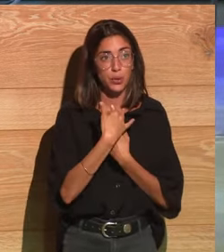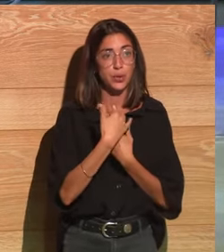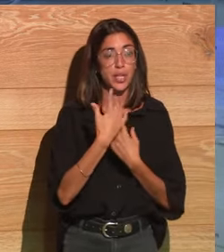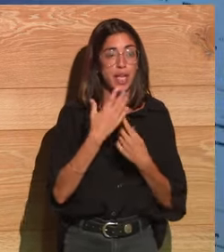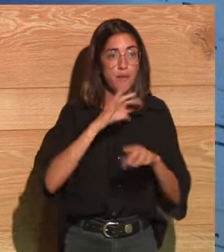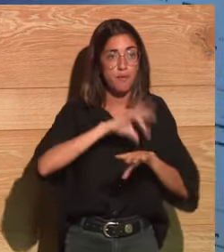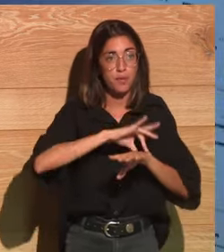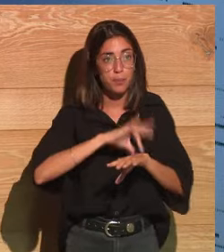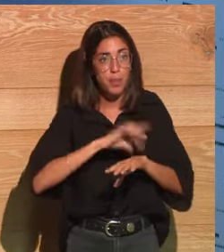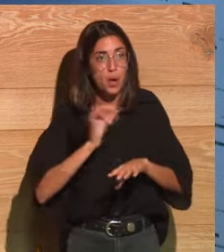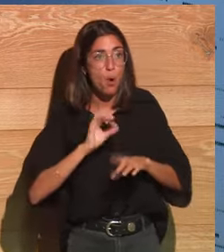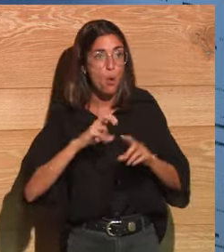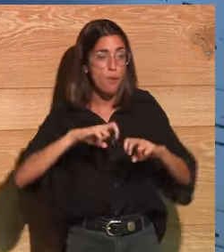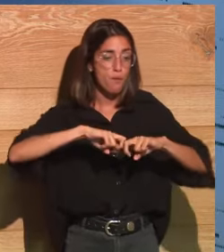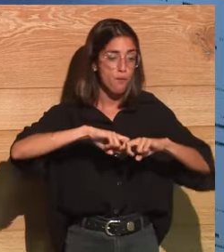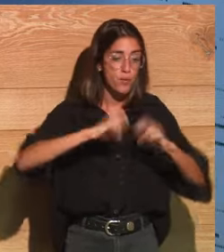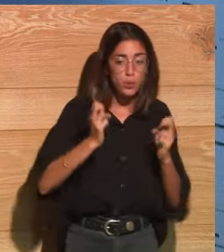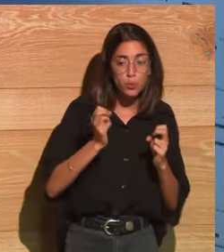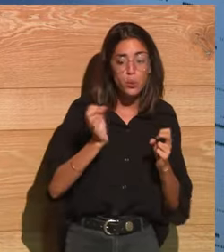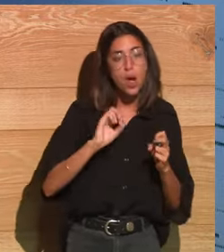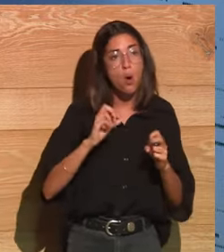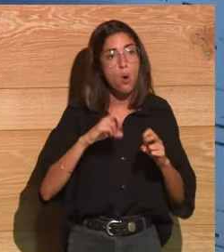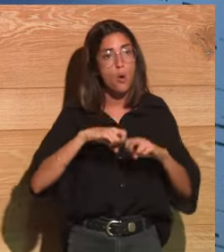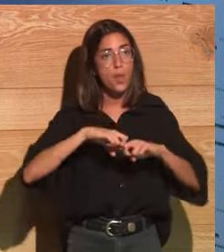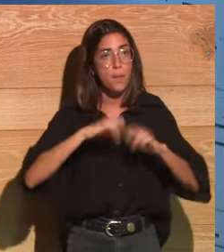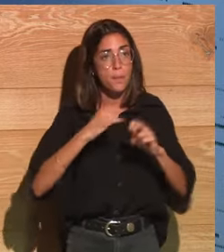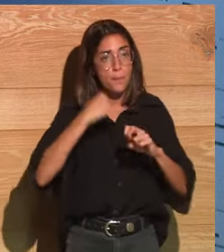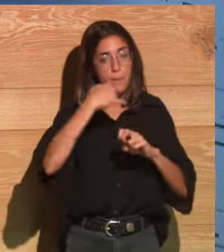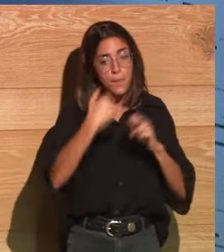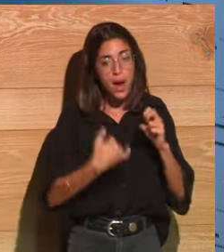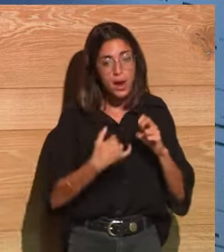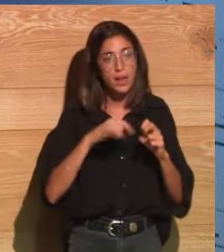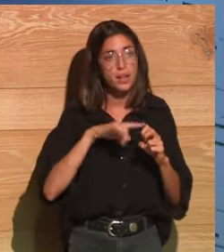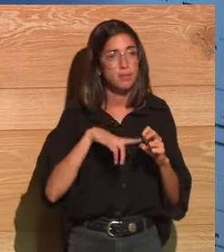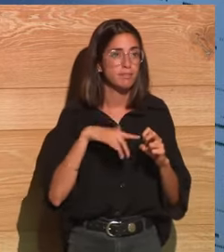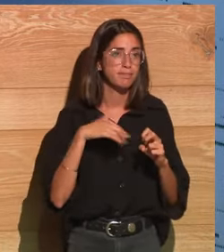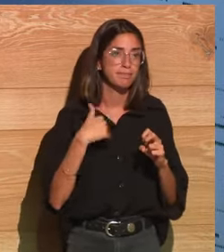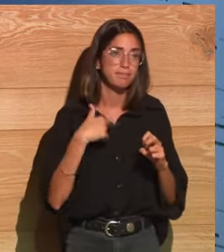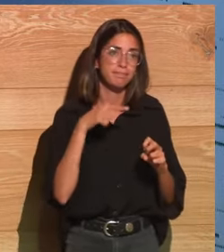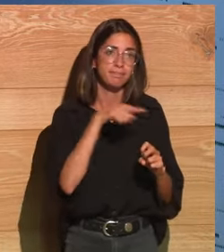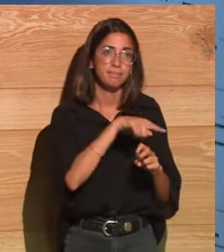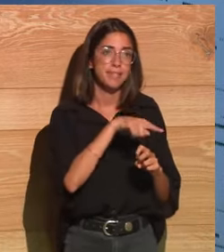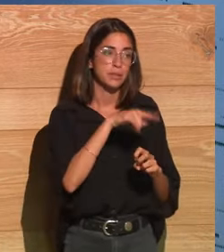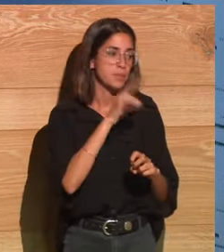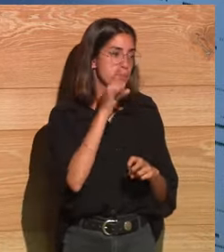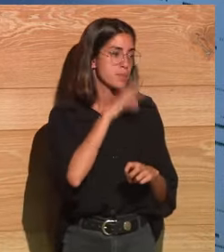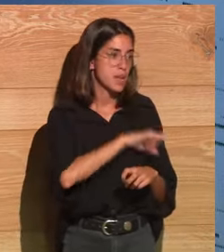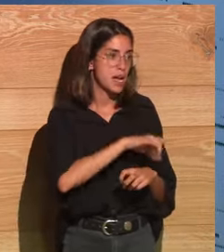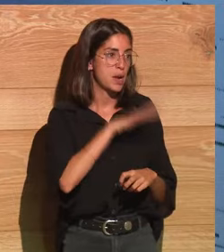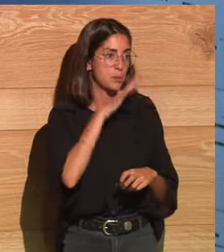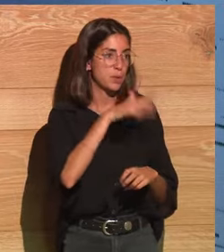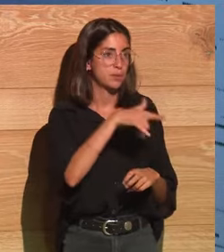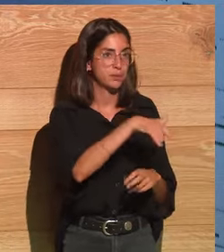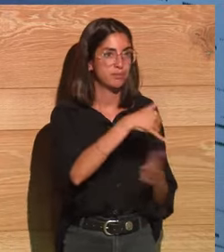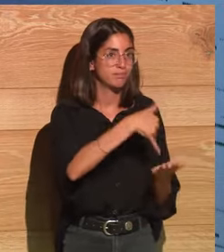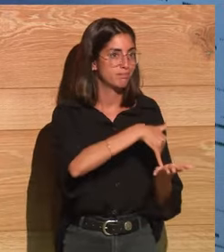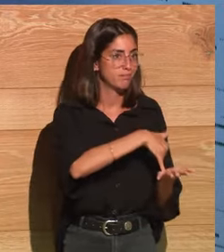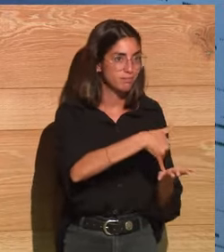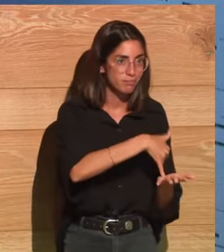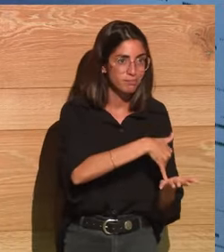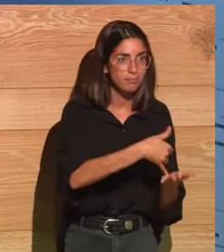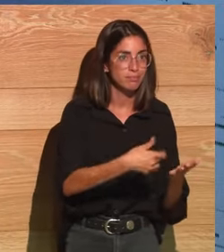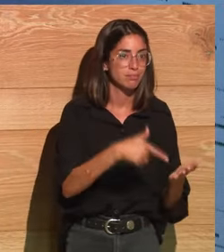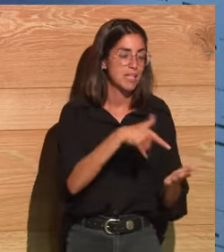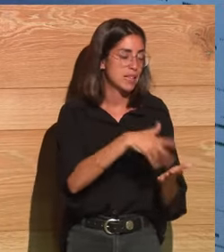fractura o la marca que ha dejado en el hueso de un individuo una patología muy severa, dices, mal, vulnerabilidad, fragilidad,